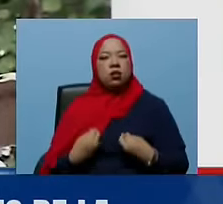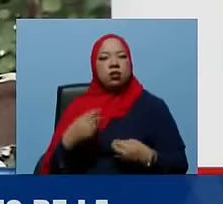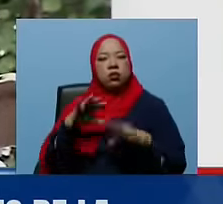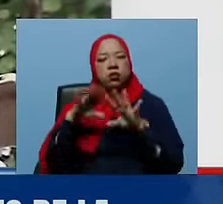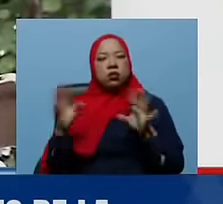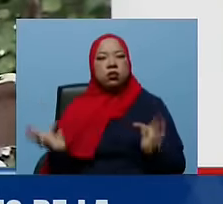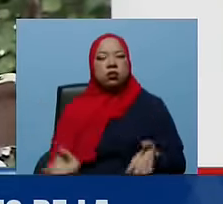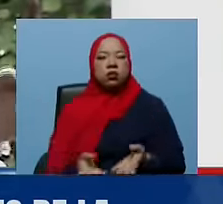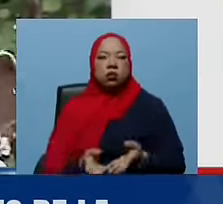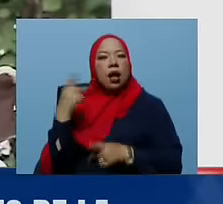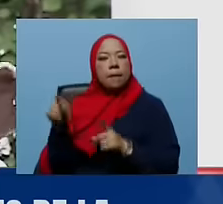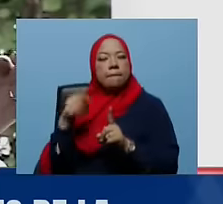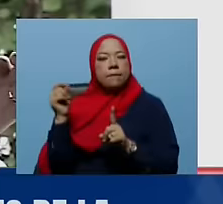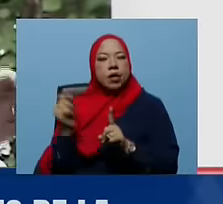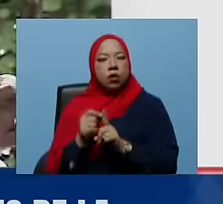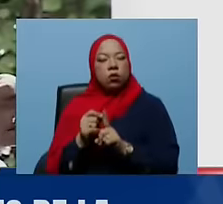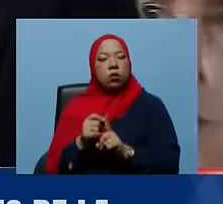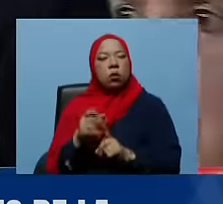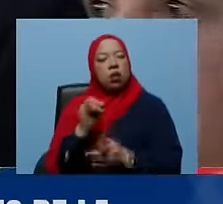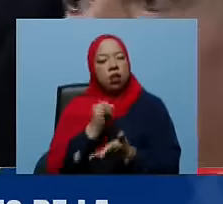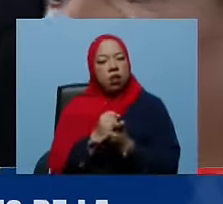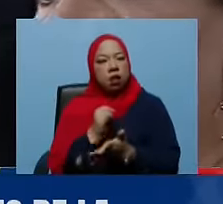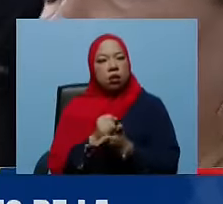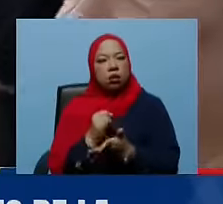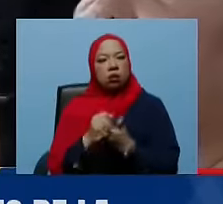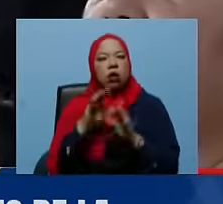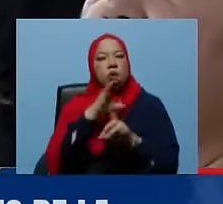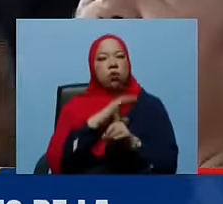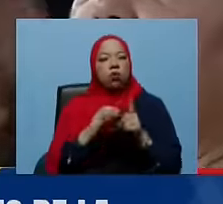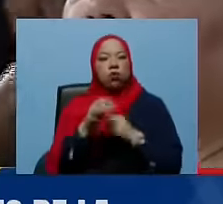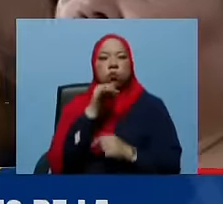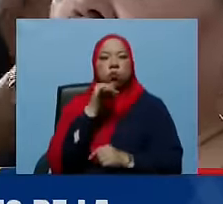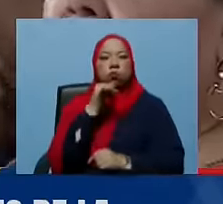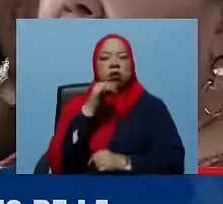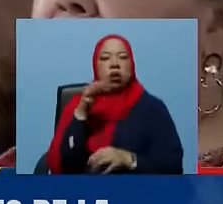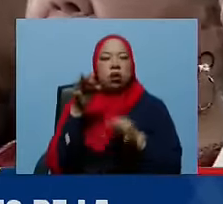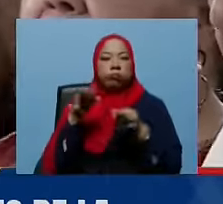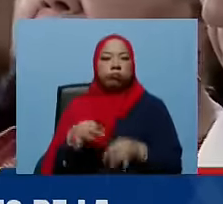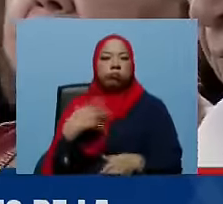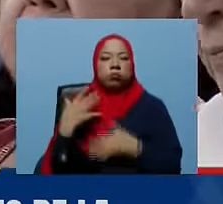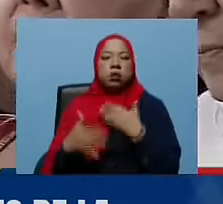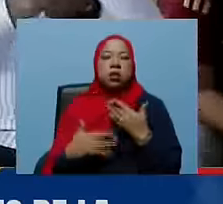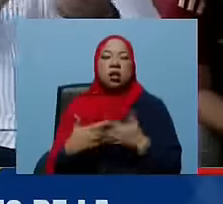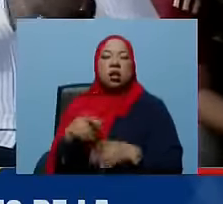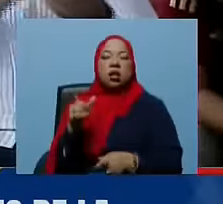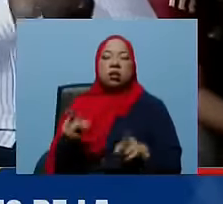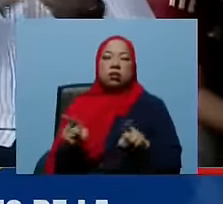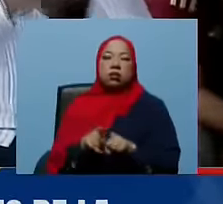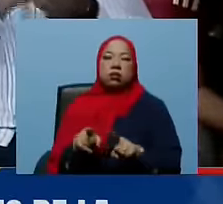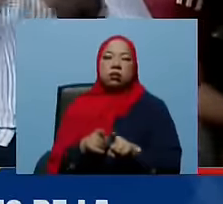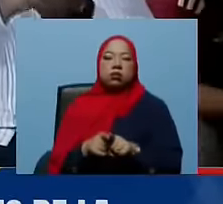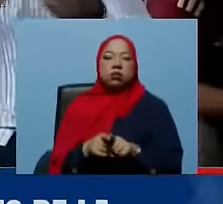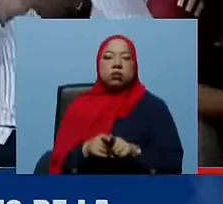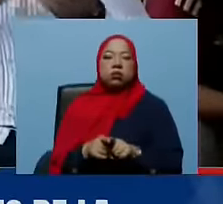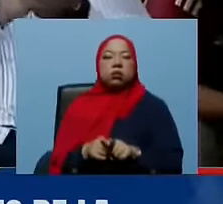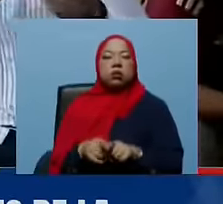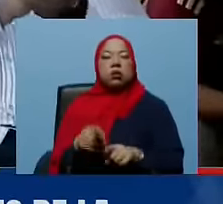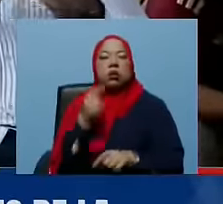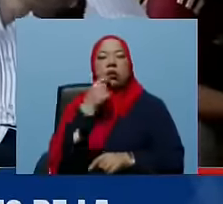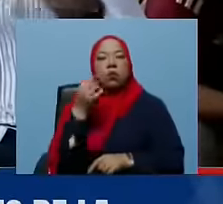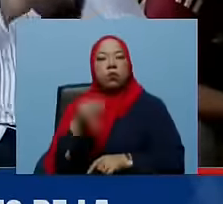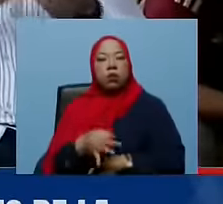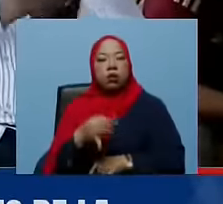mundo, de su identidad, de su cultura, de su forma de ser auténtica, genuina,